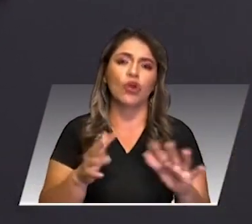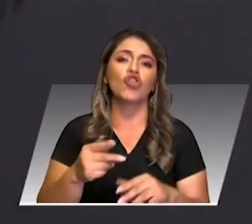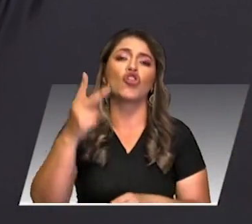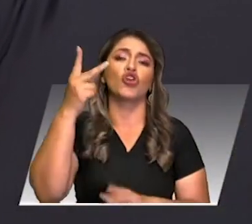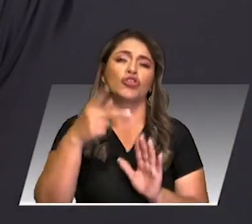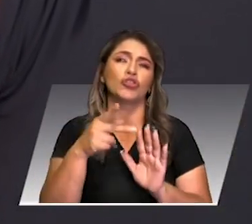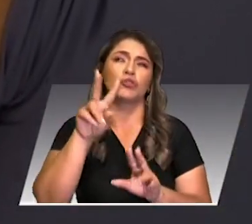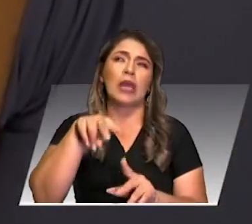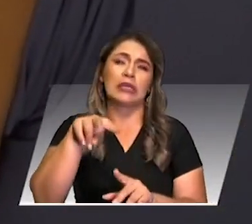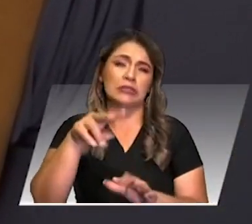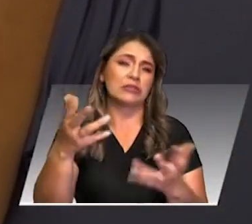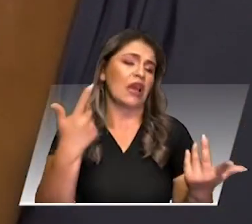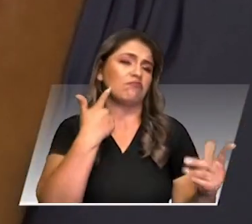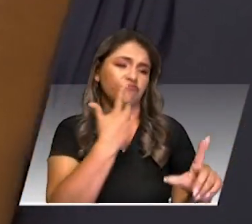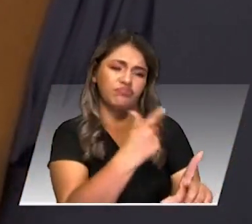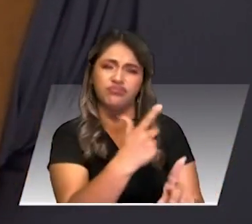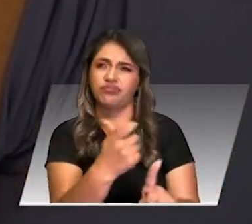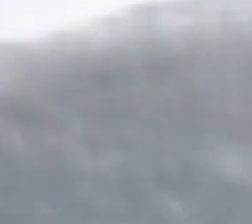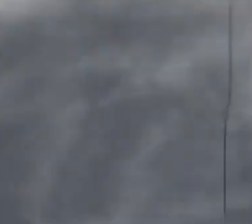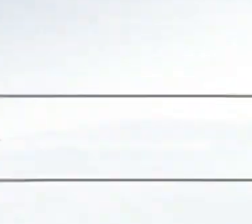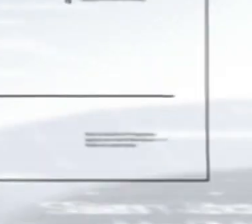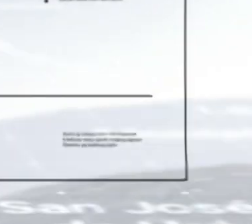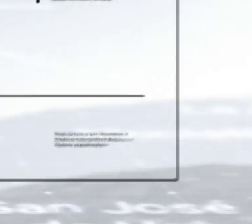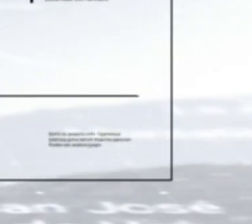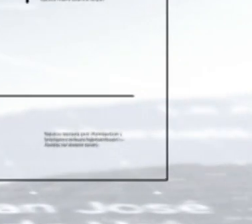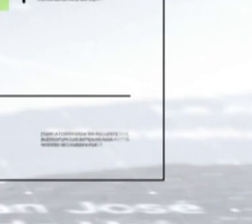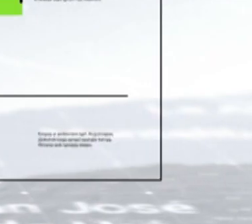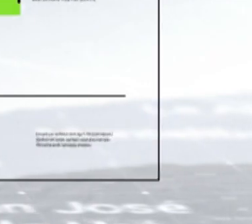70% de la población objetivo